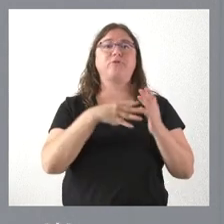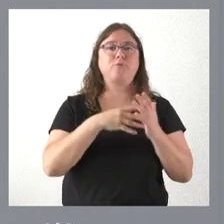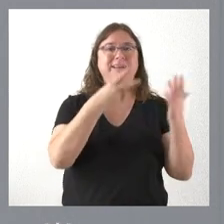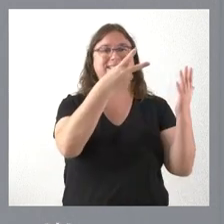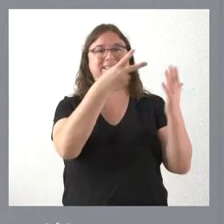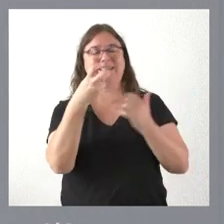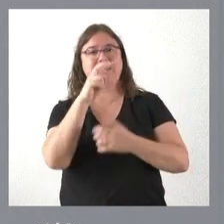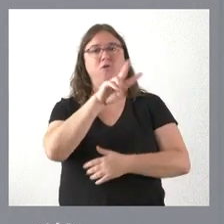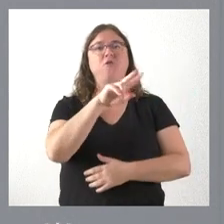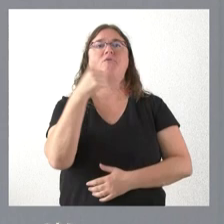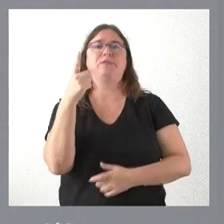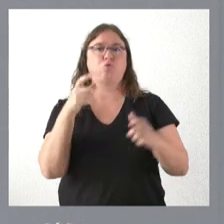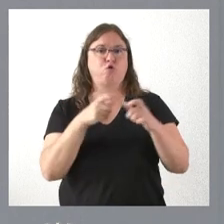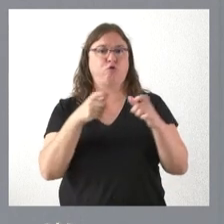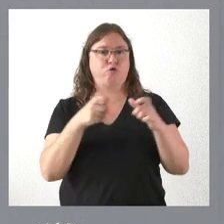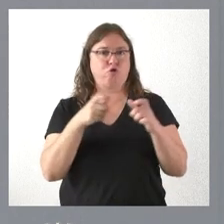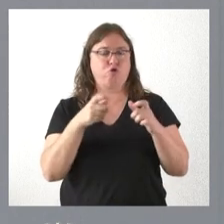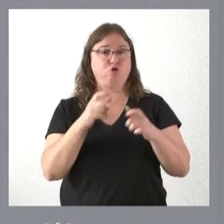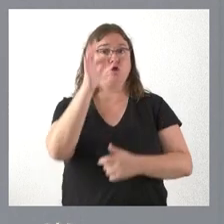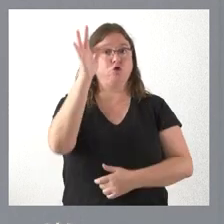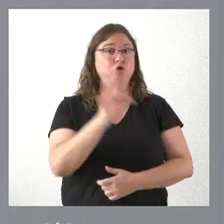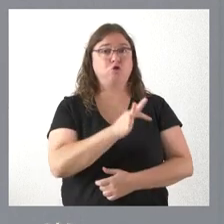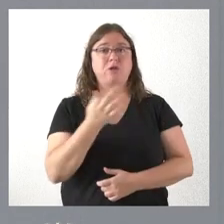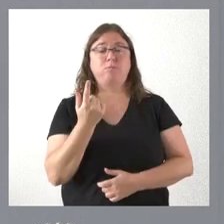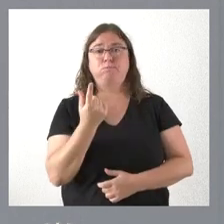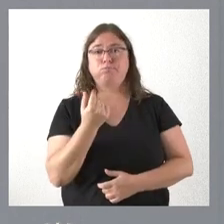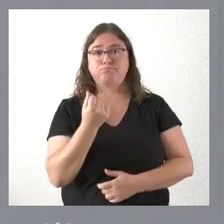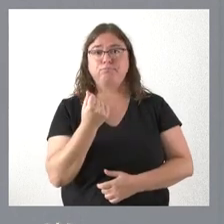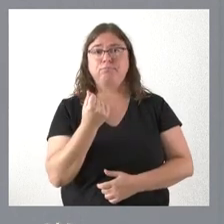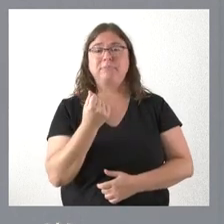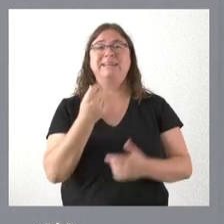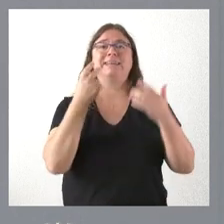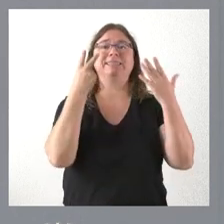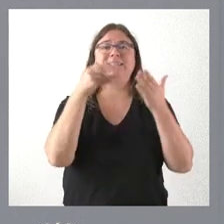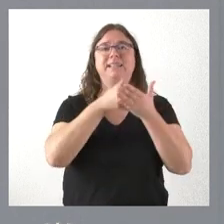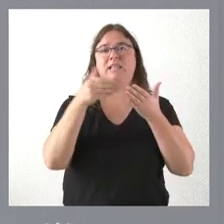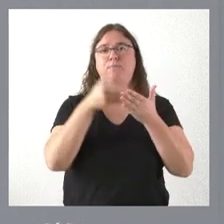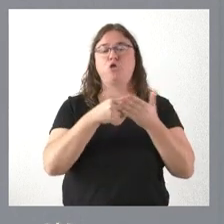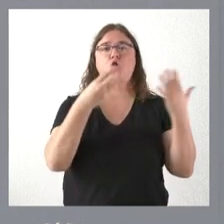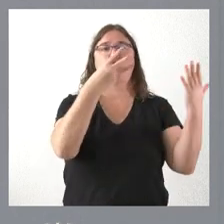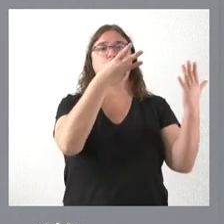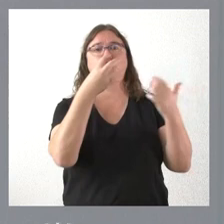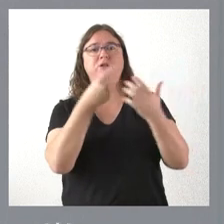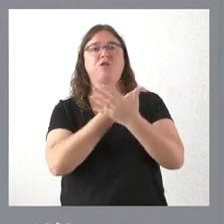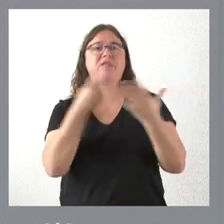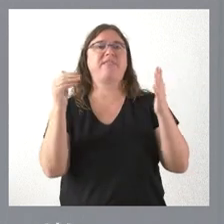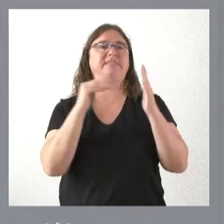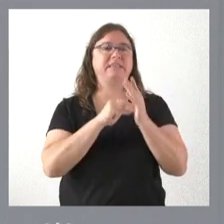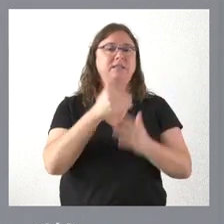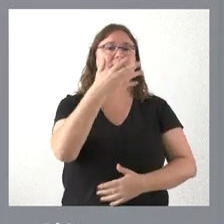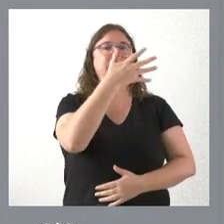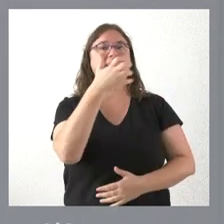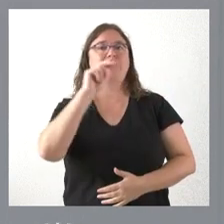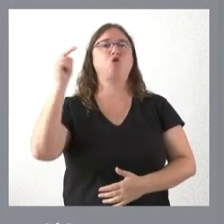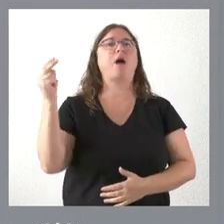4.72 con bonos y el importe concedido ha sido de 7 millones 816.500